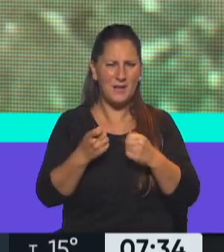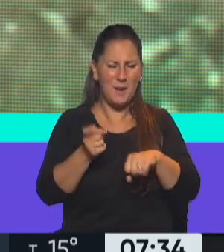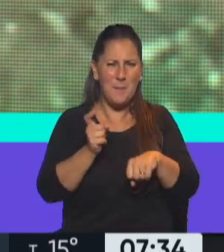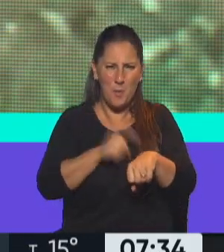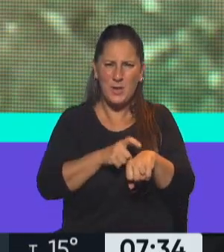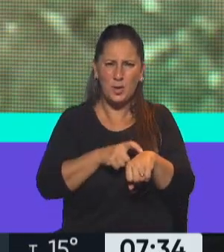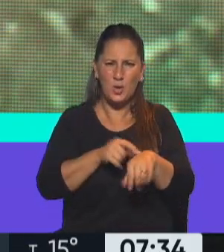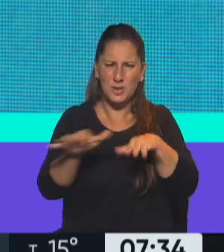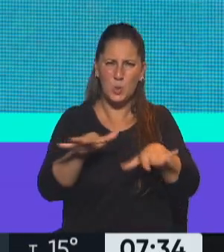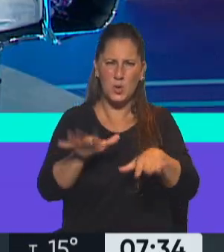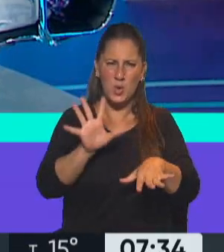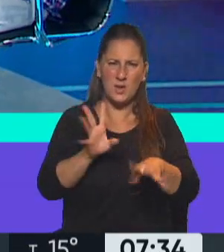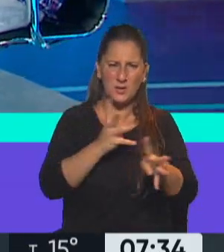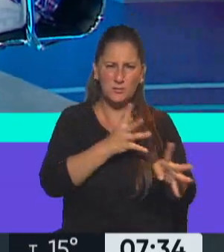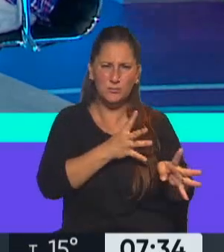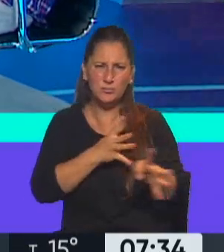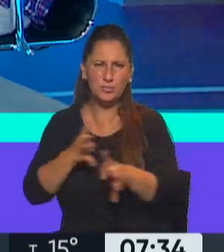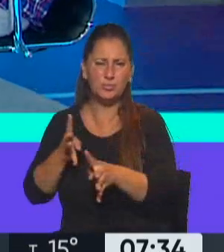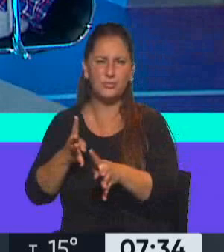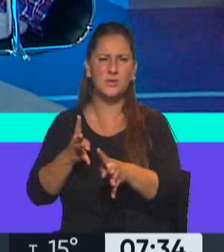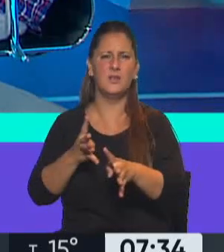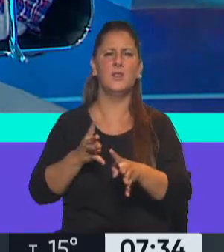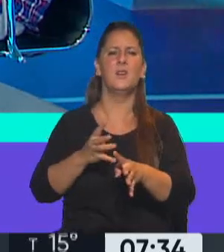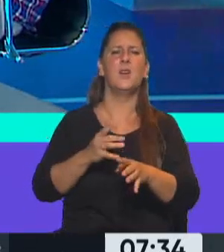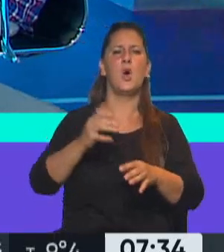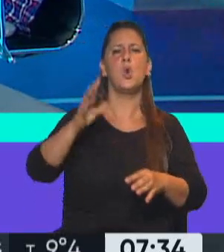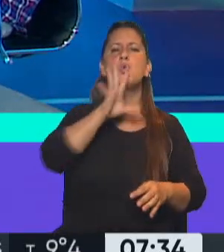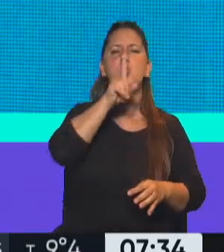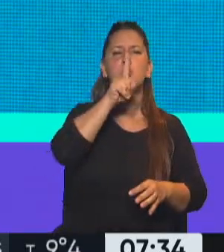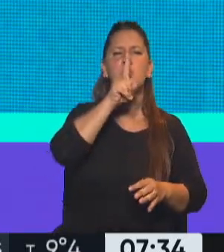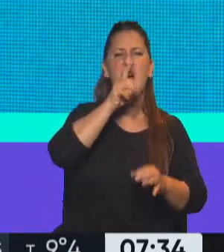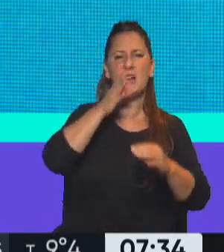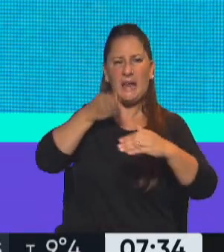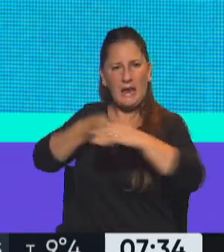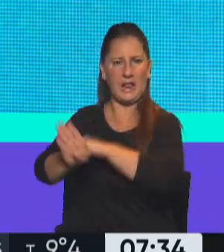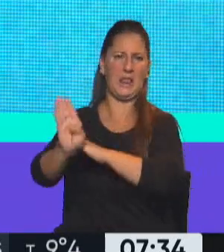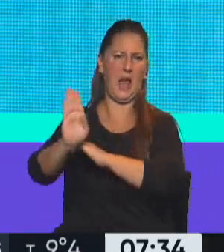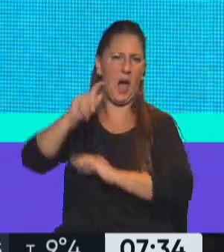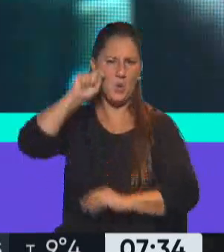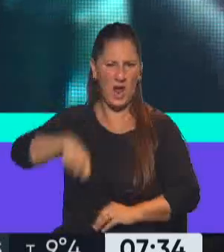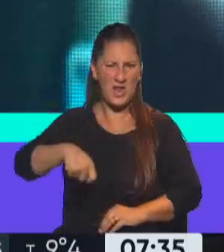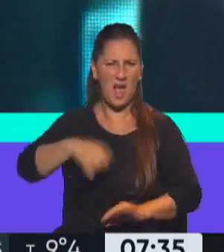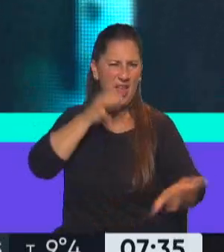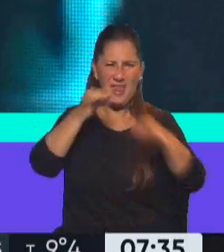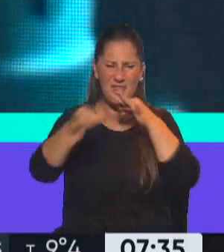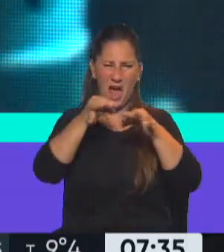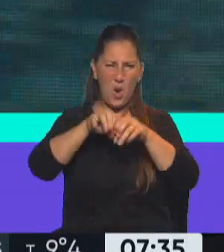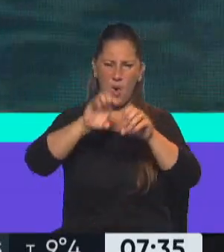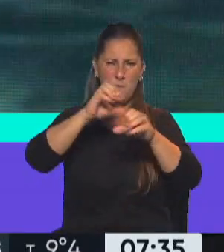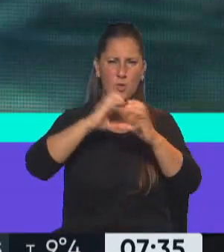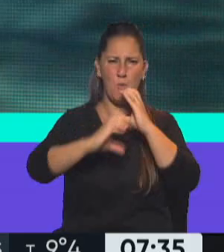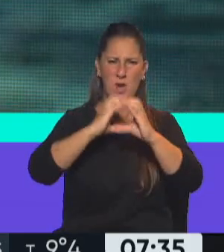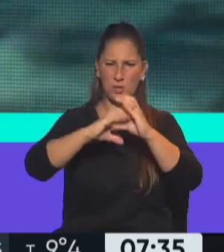esta situación de ingreso de las tropas rusas a Ucrania. El diálogo estaba absolutamente cortado